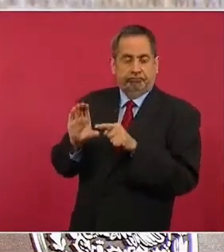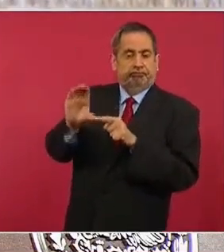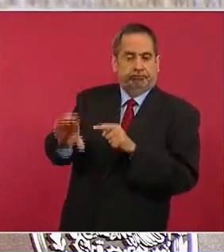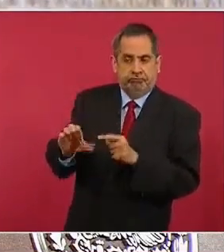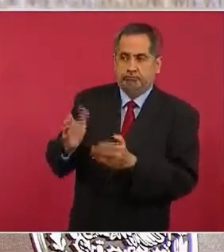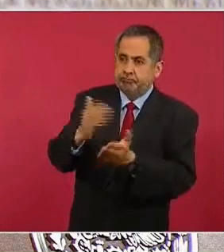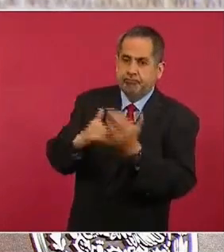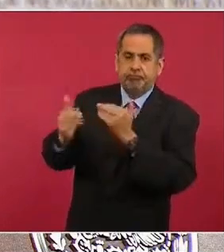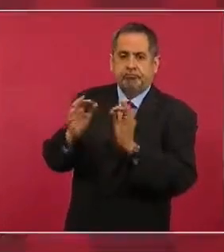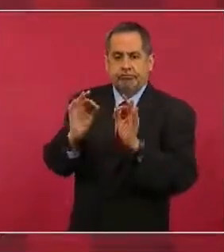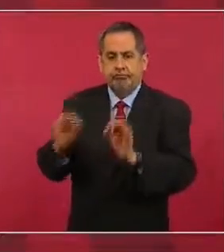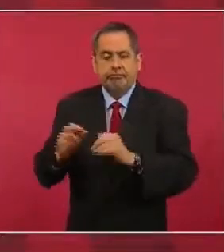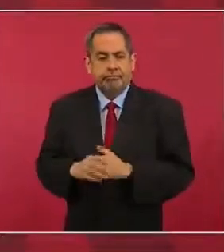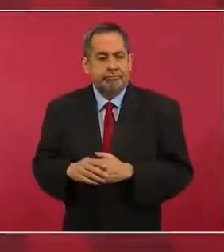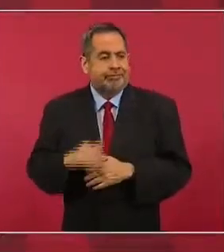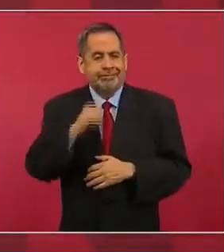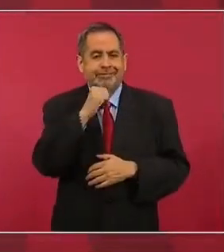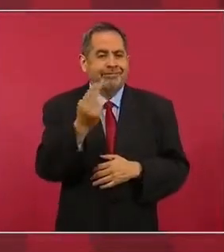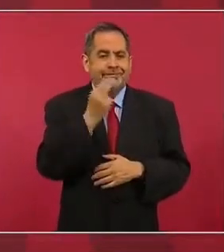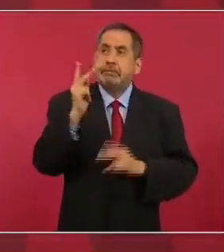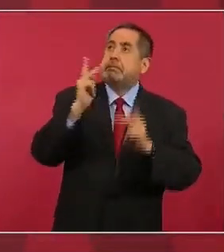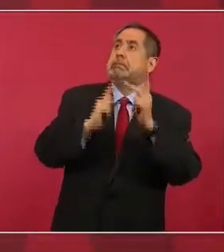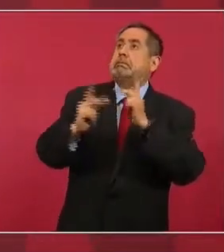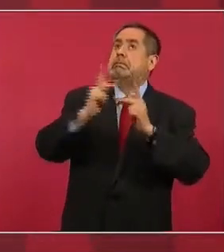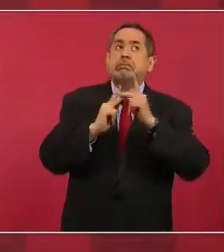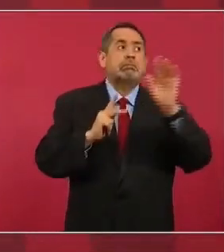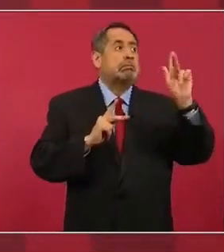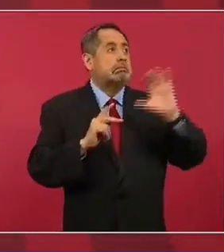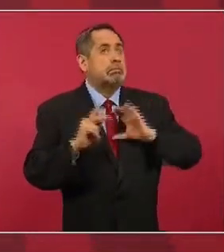No hace falta pedir créditos